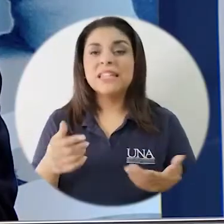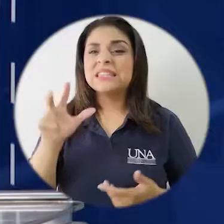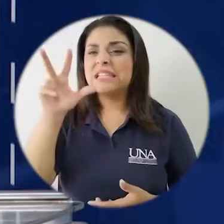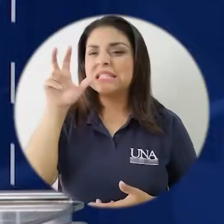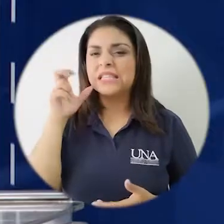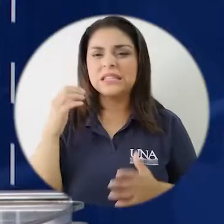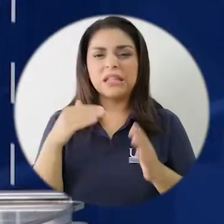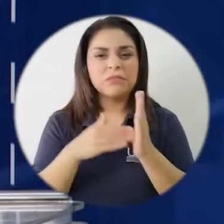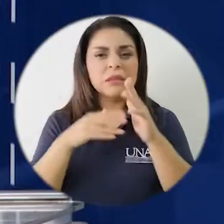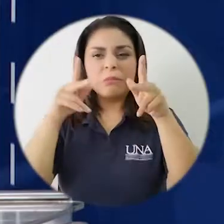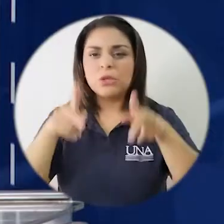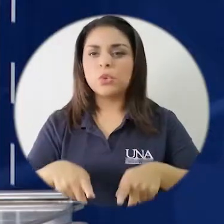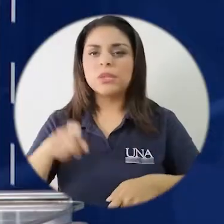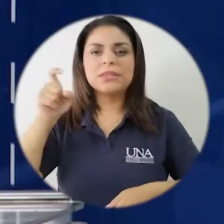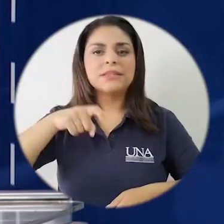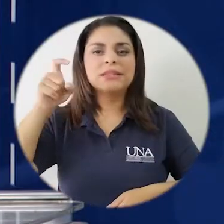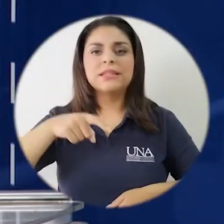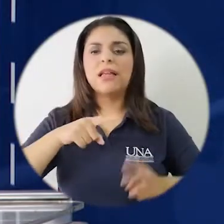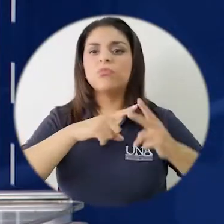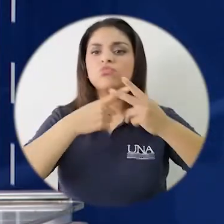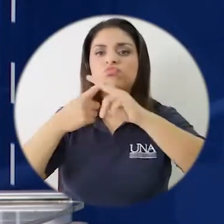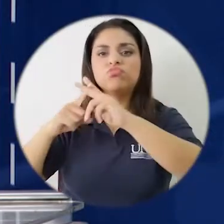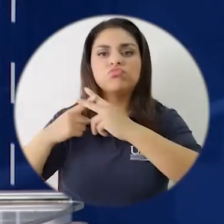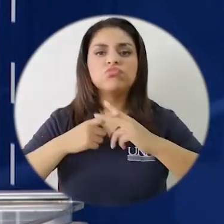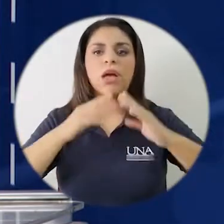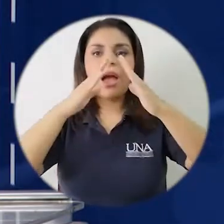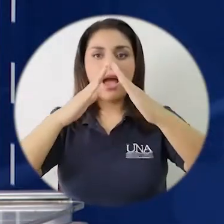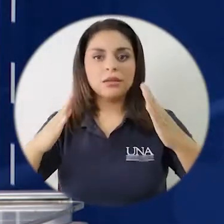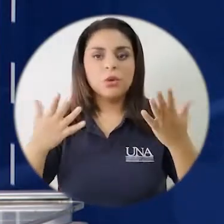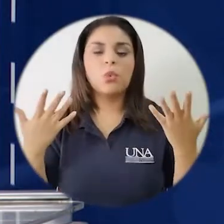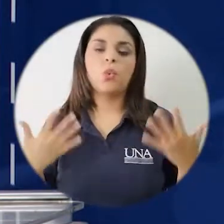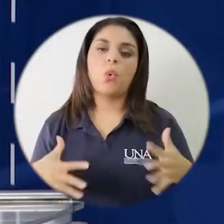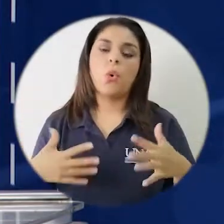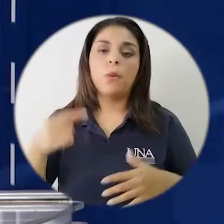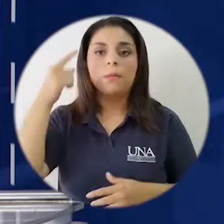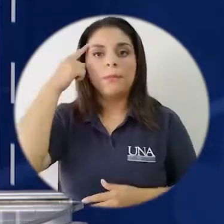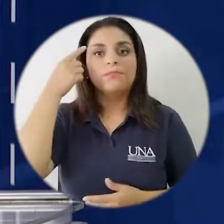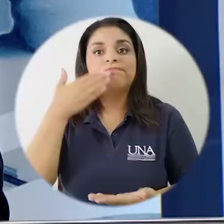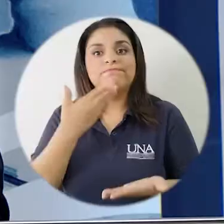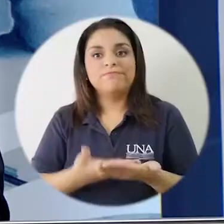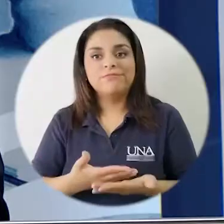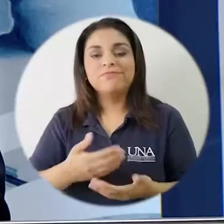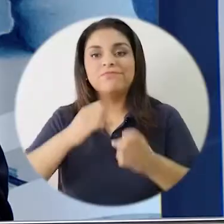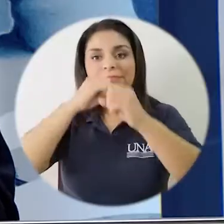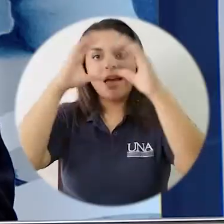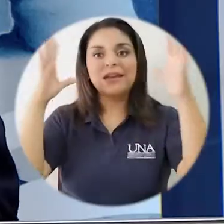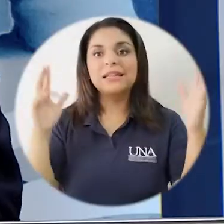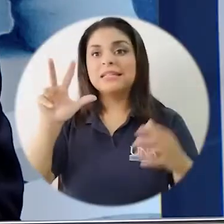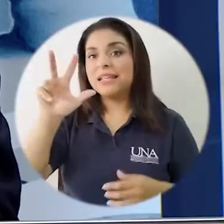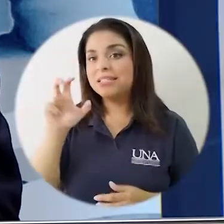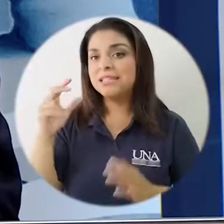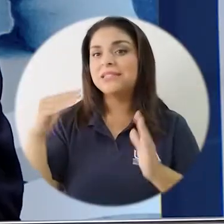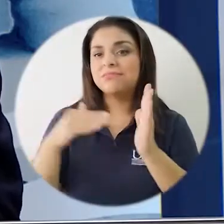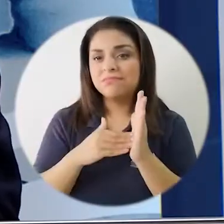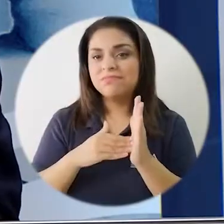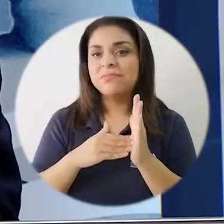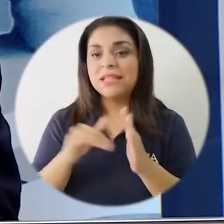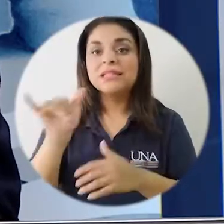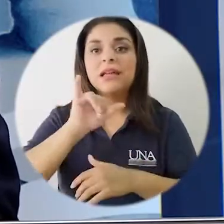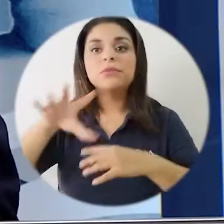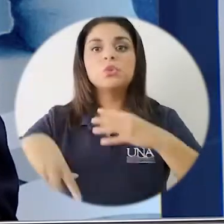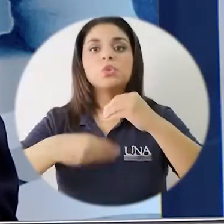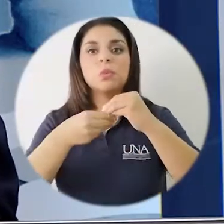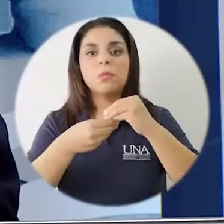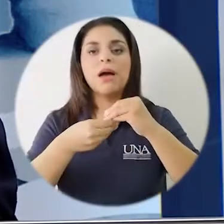300.000 están con necesidades de arreglos en infraestructura. 300.000, bueno, imagínense que a eso también tenemos